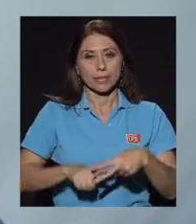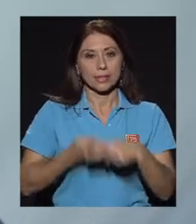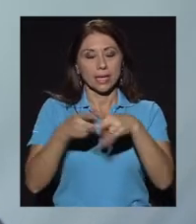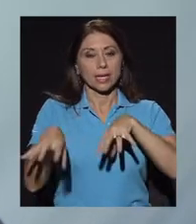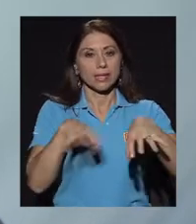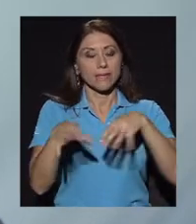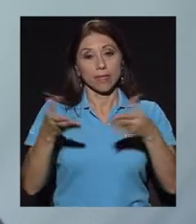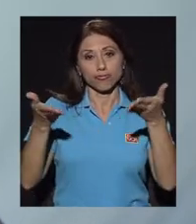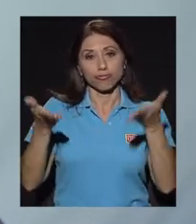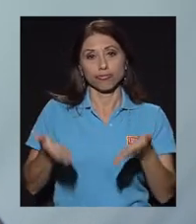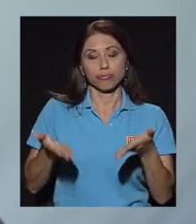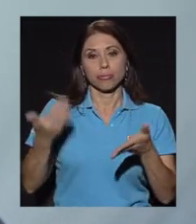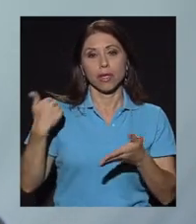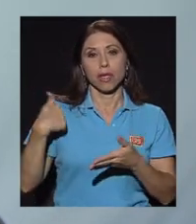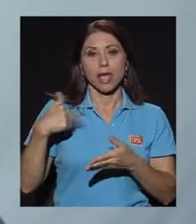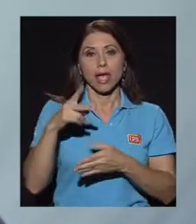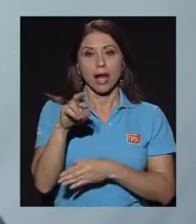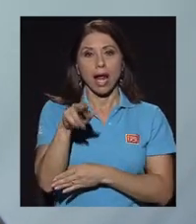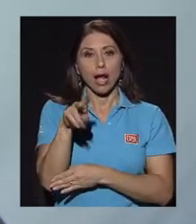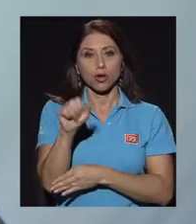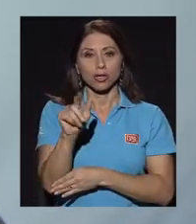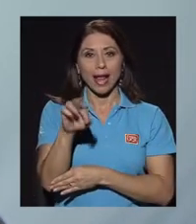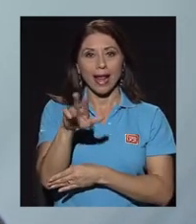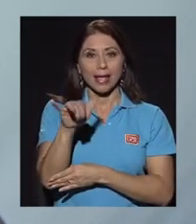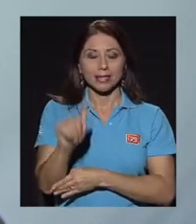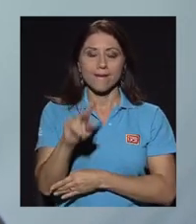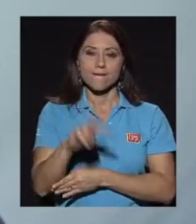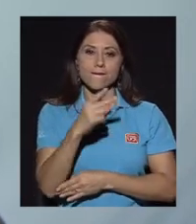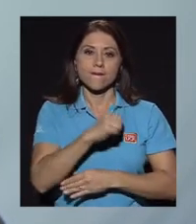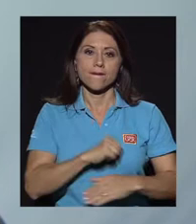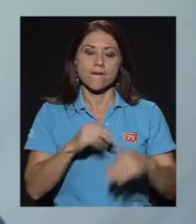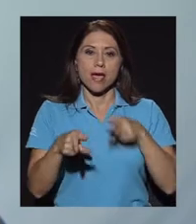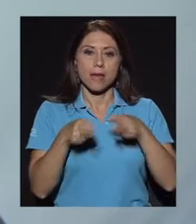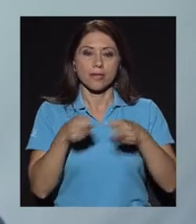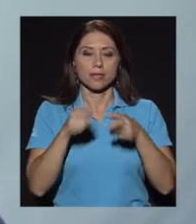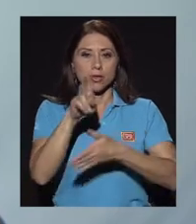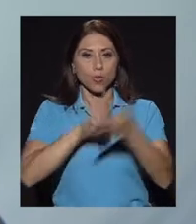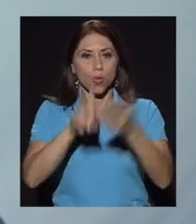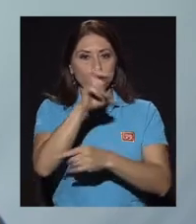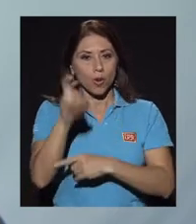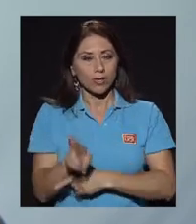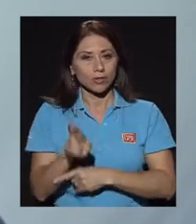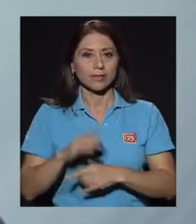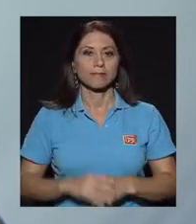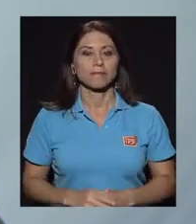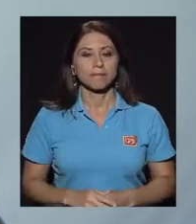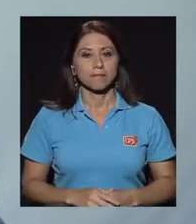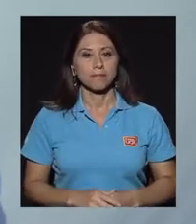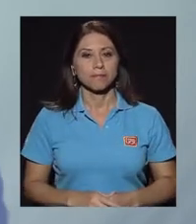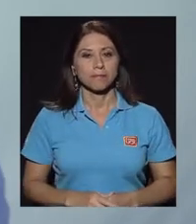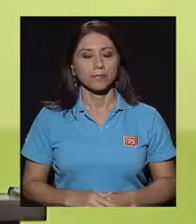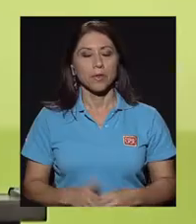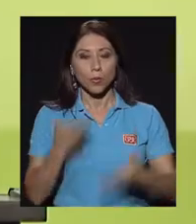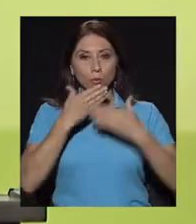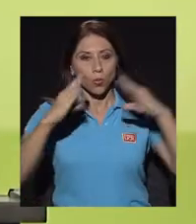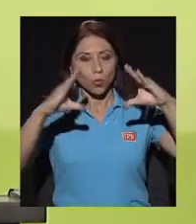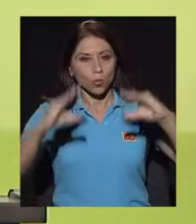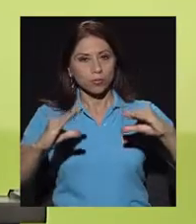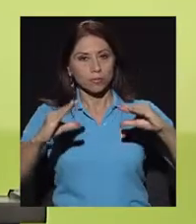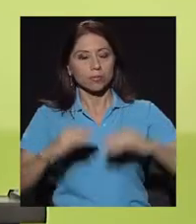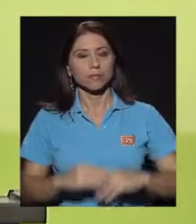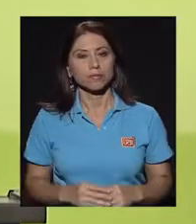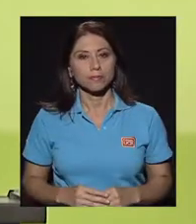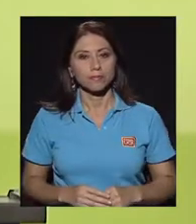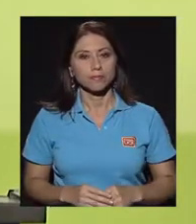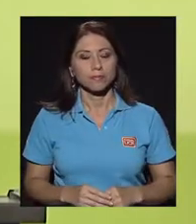inicio a esta actividad le damos la palabra a don Carlos Araya, vicerrector de Administración de la Universidad de Costa Rica. Muy buenas